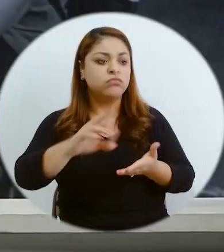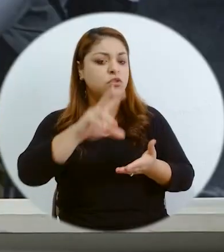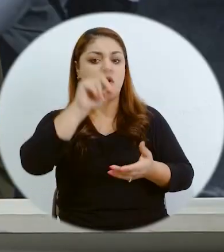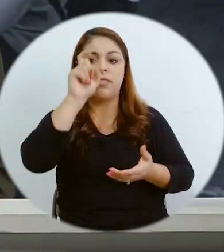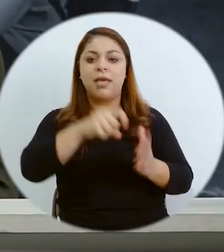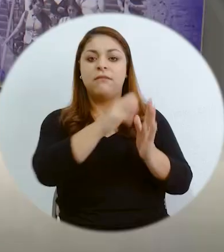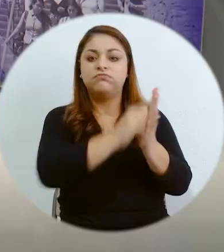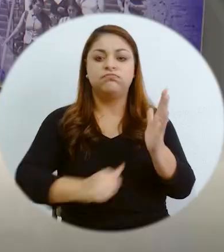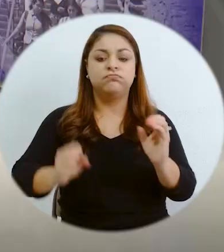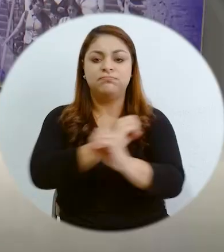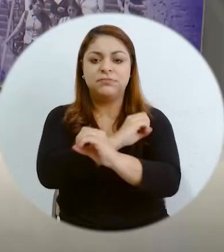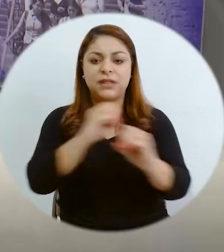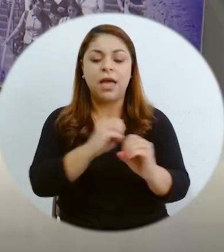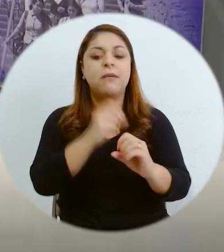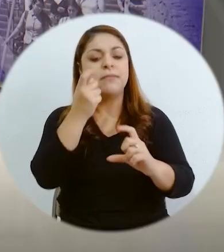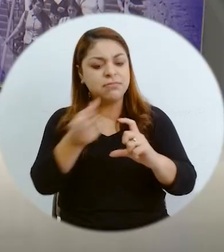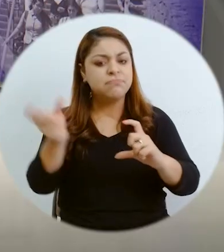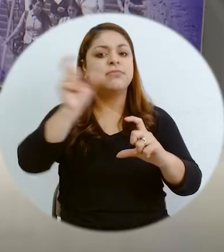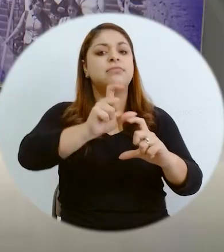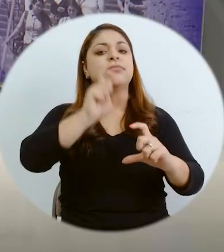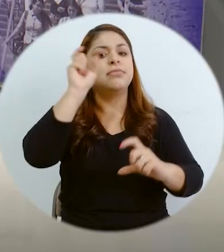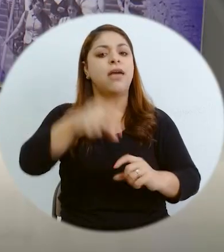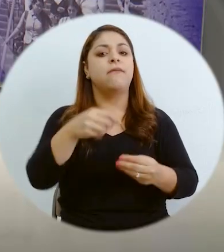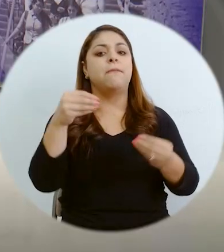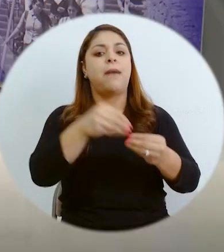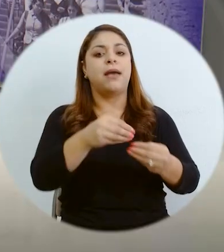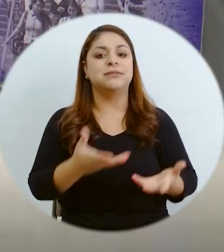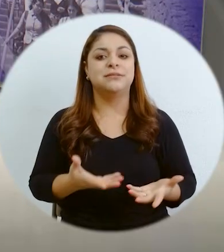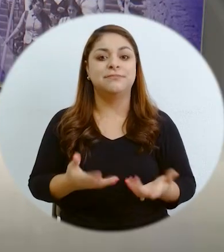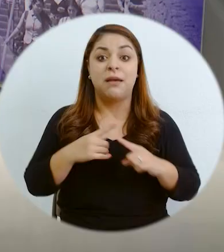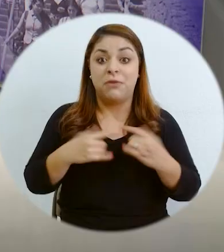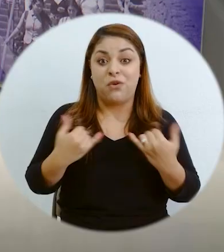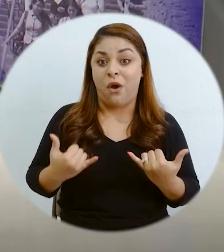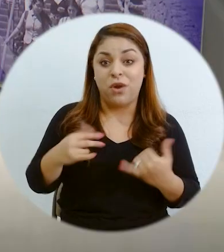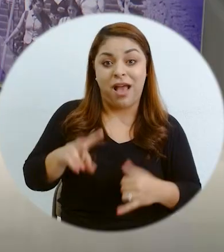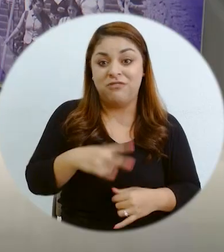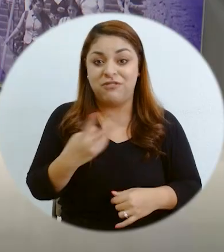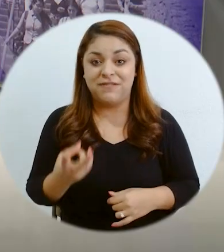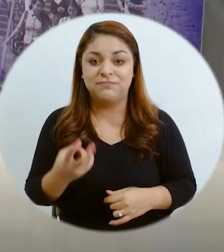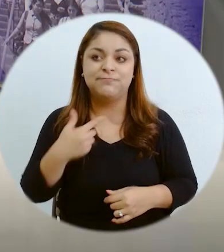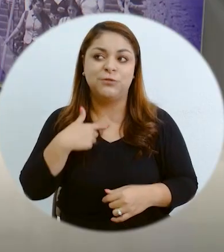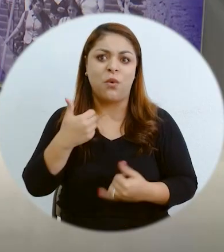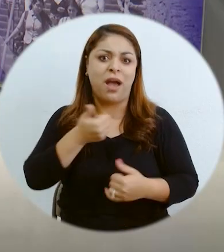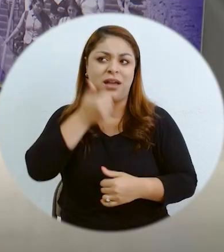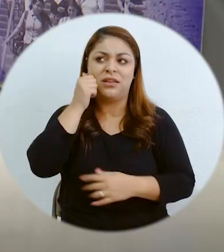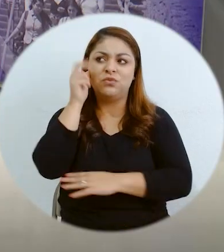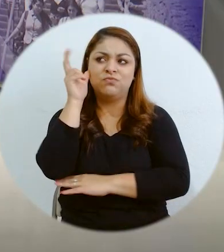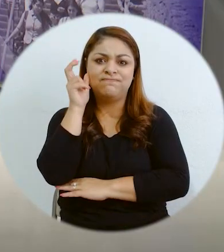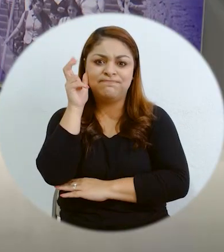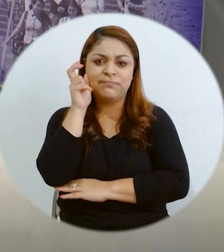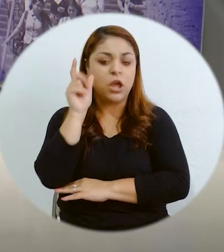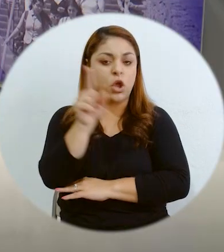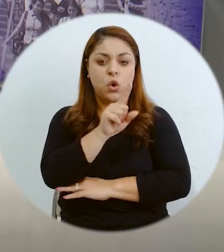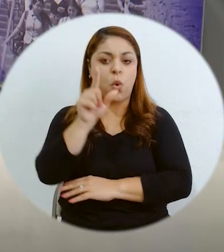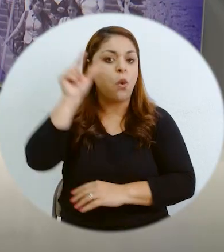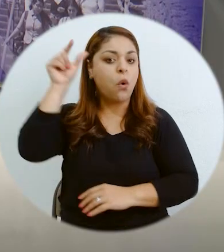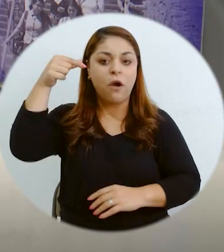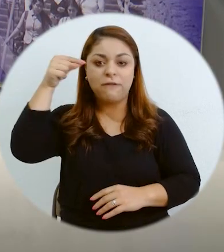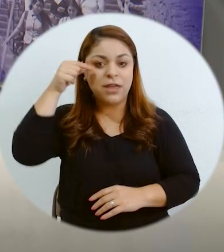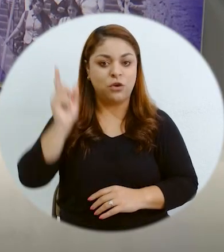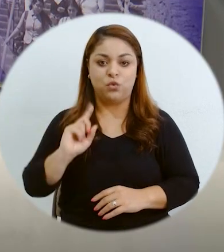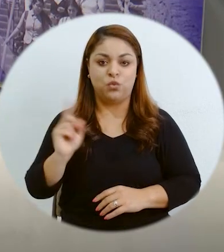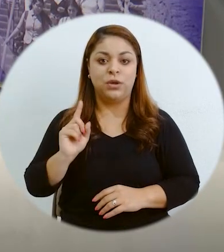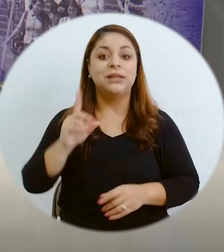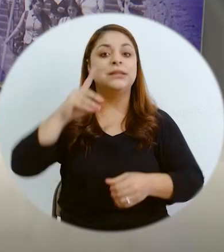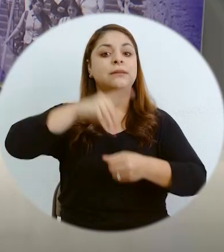ni un 5. Más bien tenemos que darles más. Exactamente. Pero vamos por el contrario, porque ayer estaba escuchando, no del gobierno,